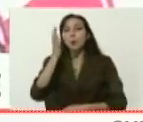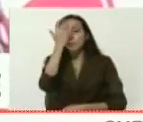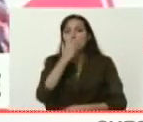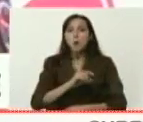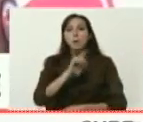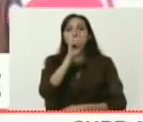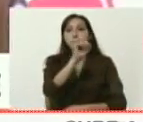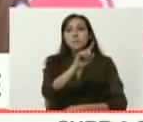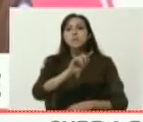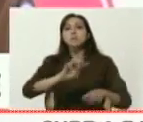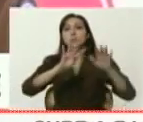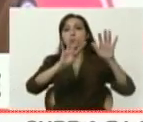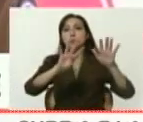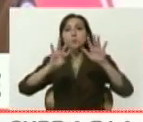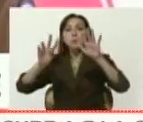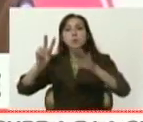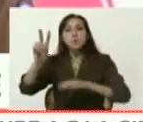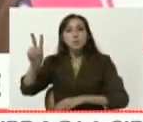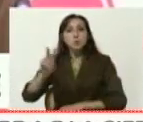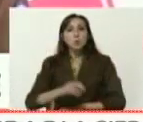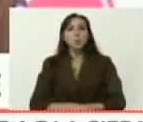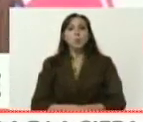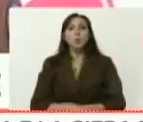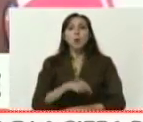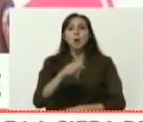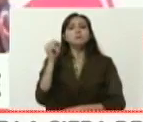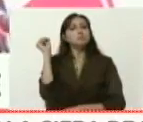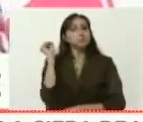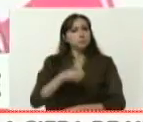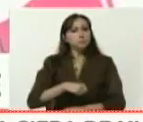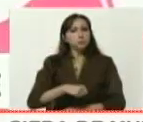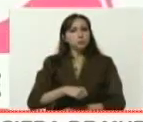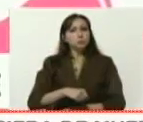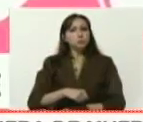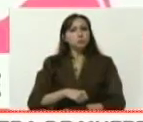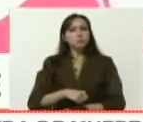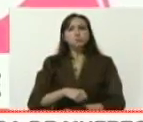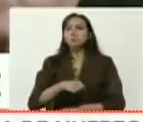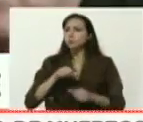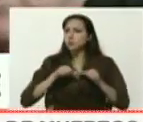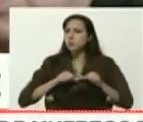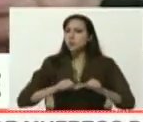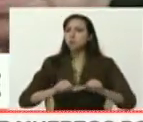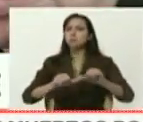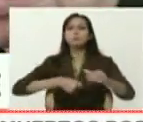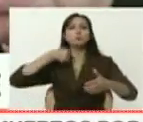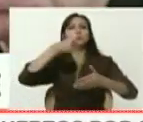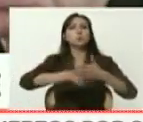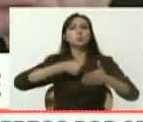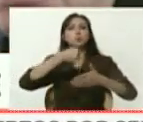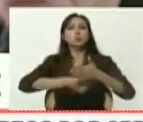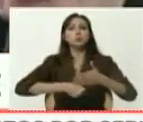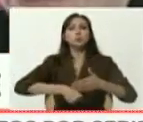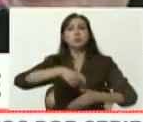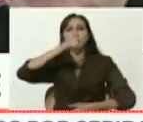febrero de 1992 aceptó el reto de continuar la lucha en los